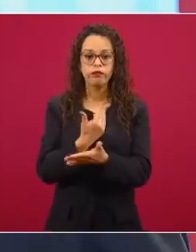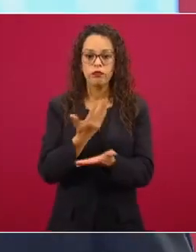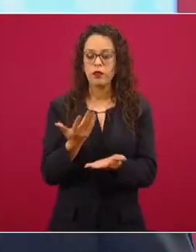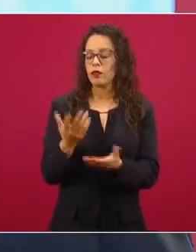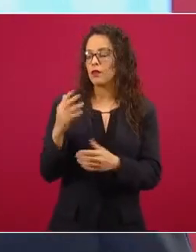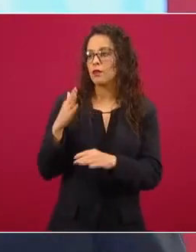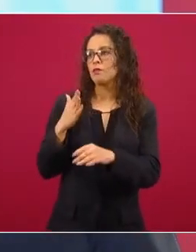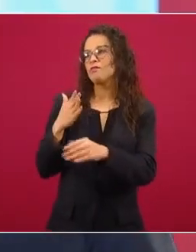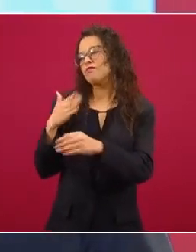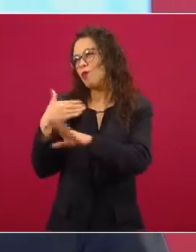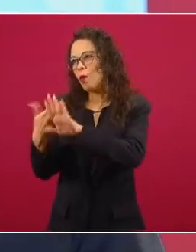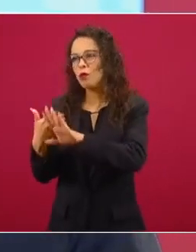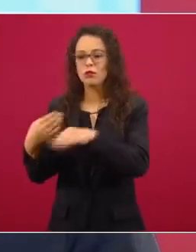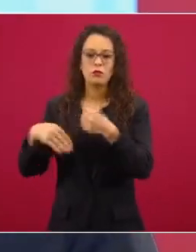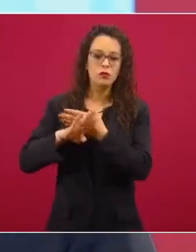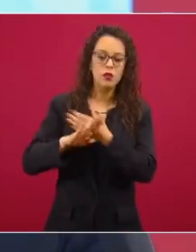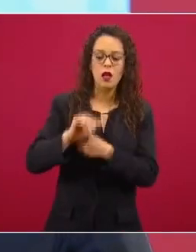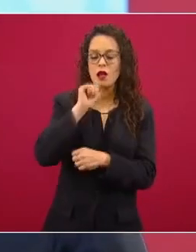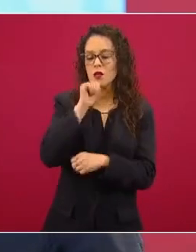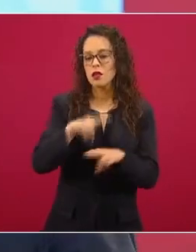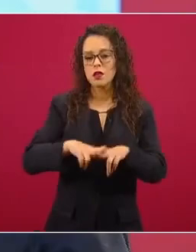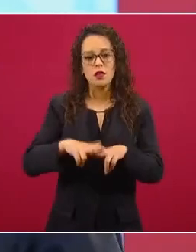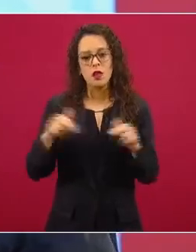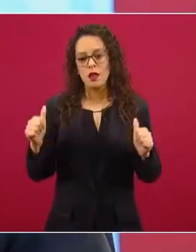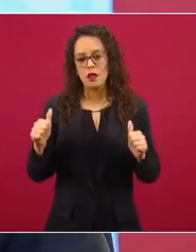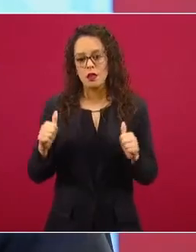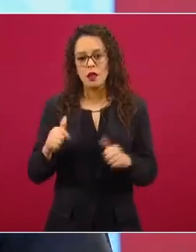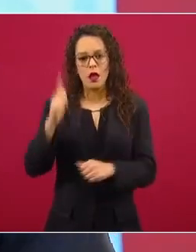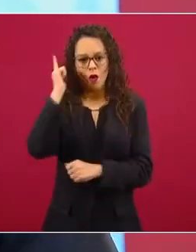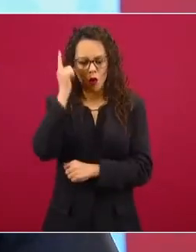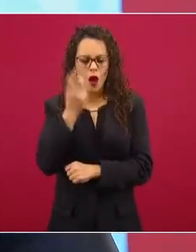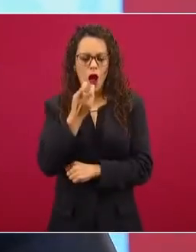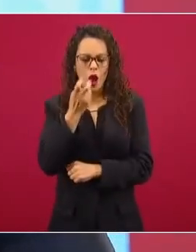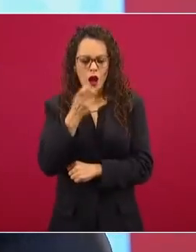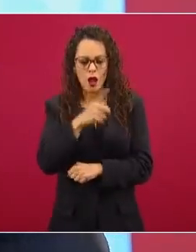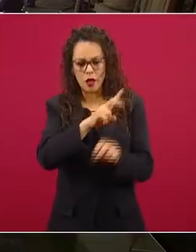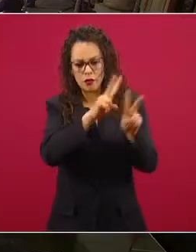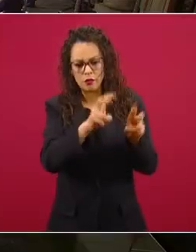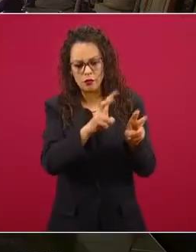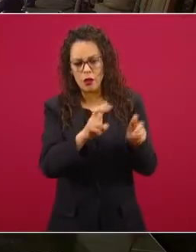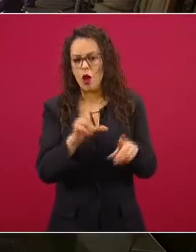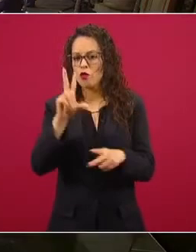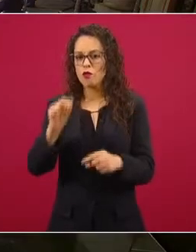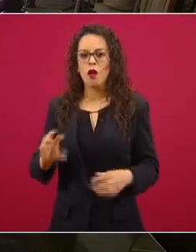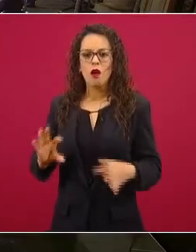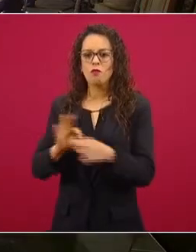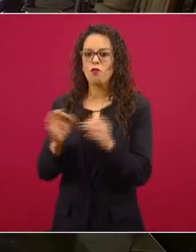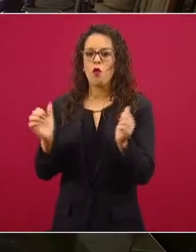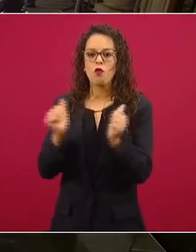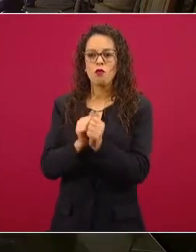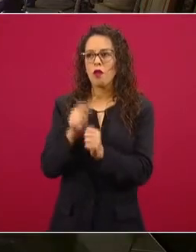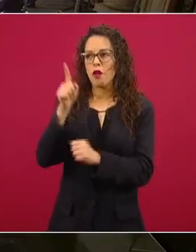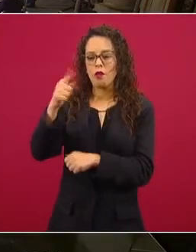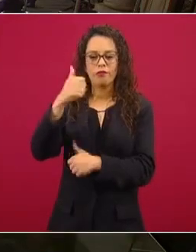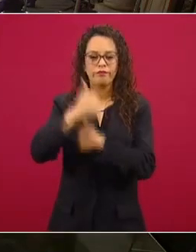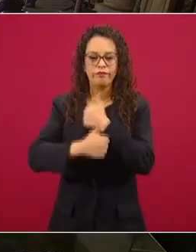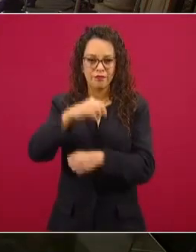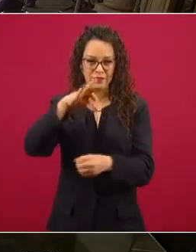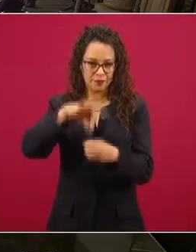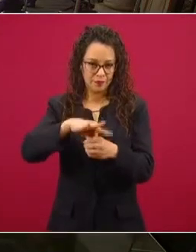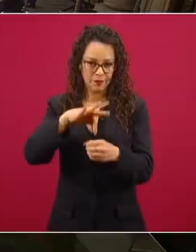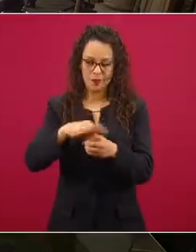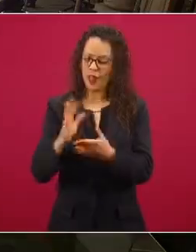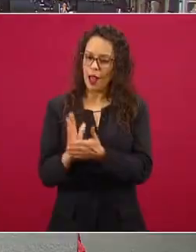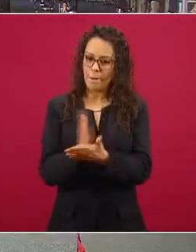asuntos pues no se mezclen con lo electoral. Presidente, ¿y en qué momento usted va a pedir